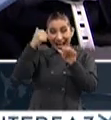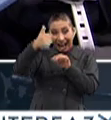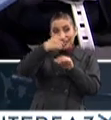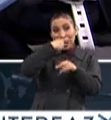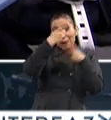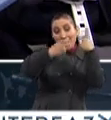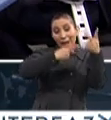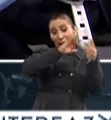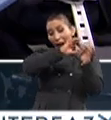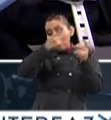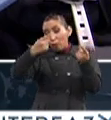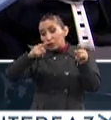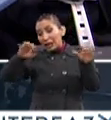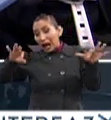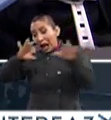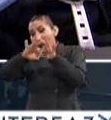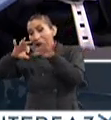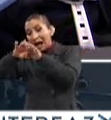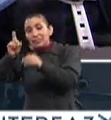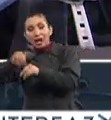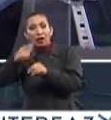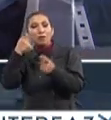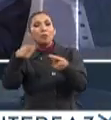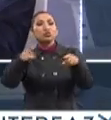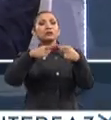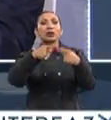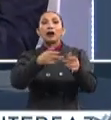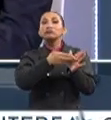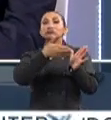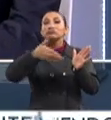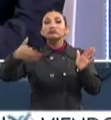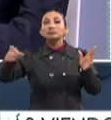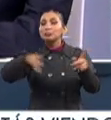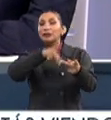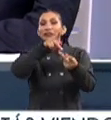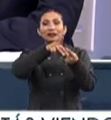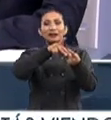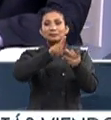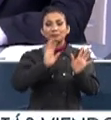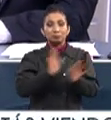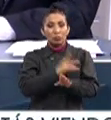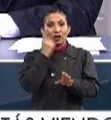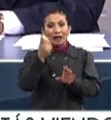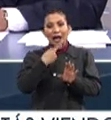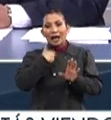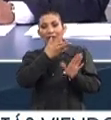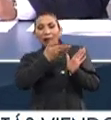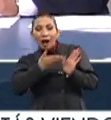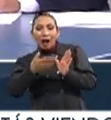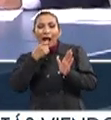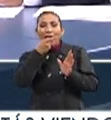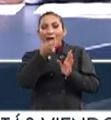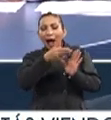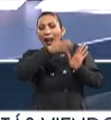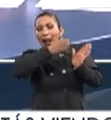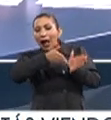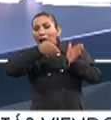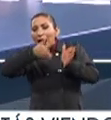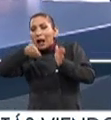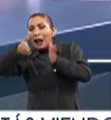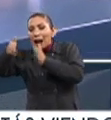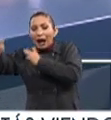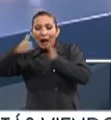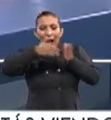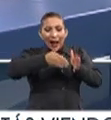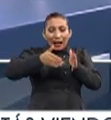de las cosas que decimos todos los días, serían composiciones perfectas, porque el fraseo, sobre todo,